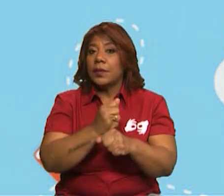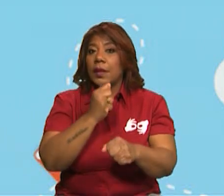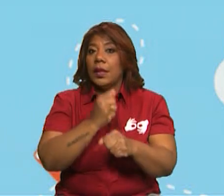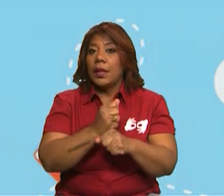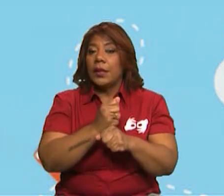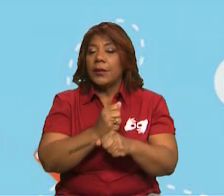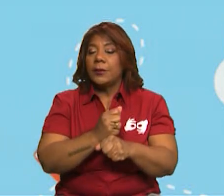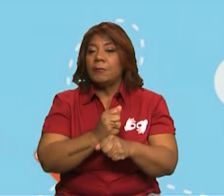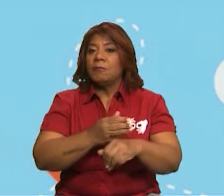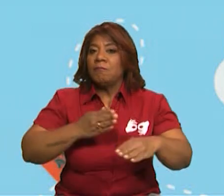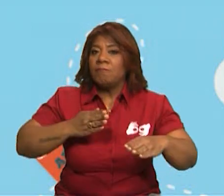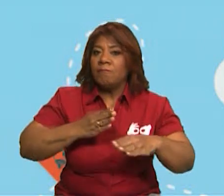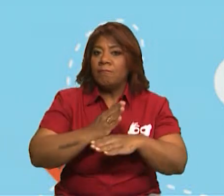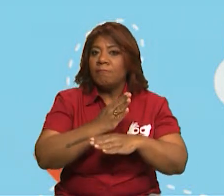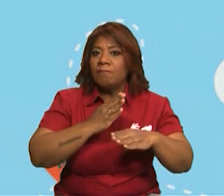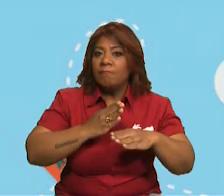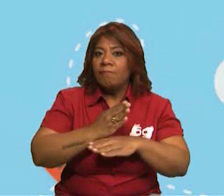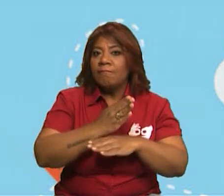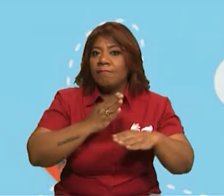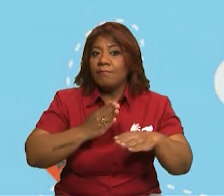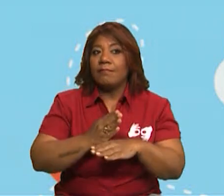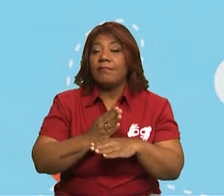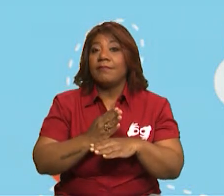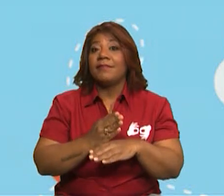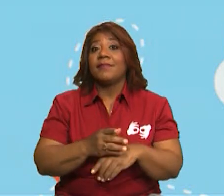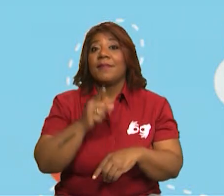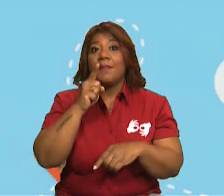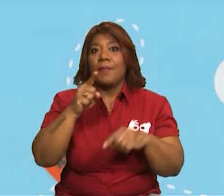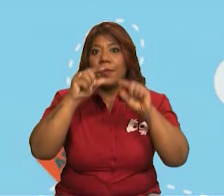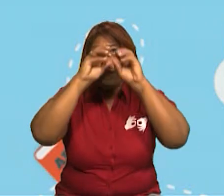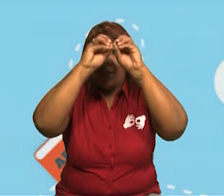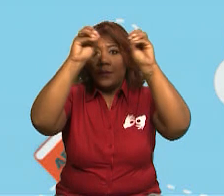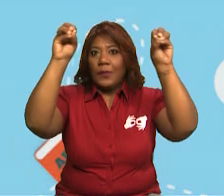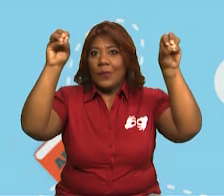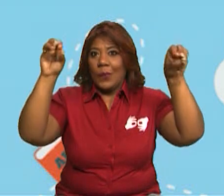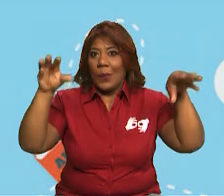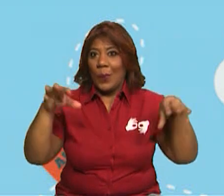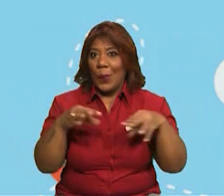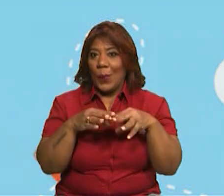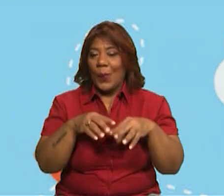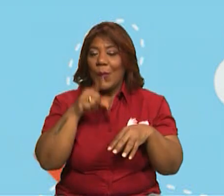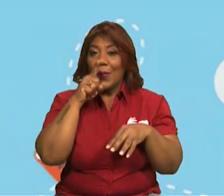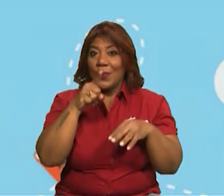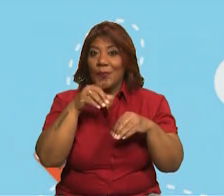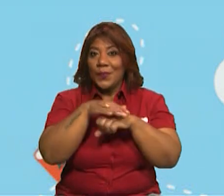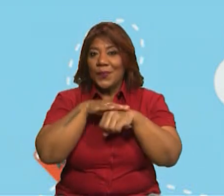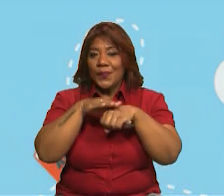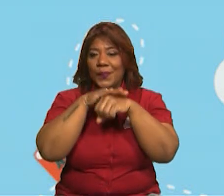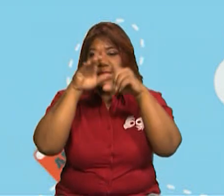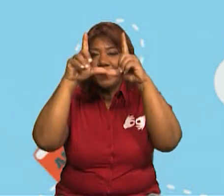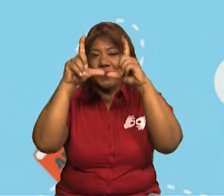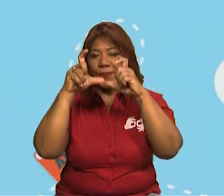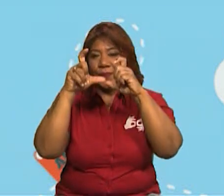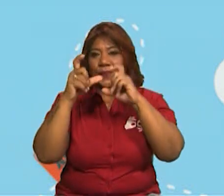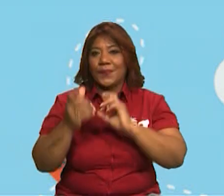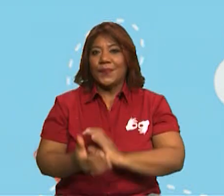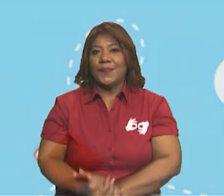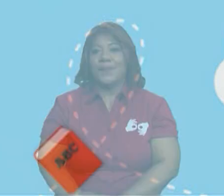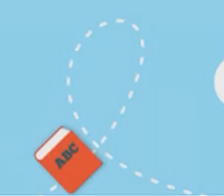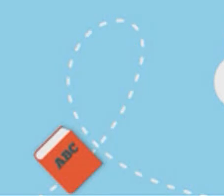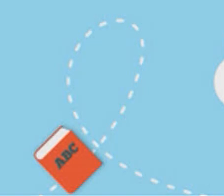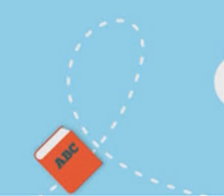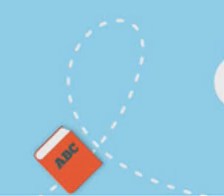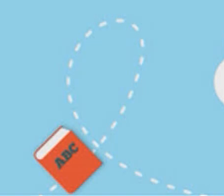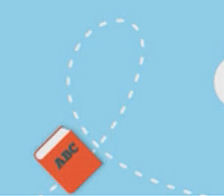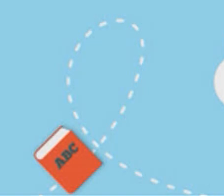Entonces, aquí tenemos un esquema al cual le deben tomar una captura de pantalla para ver las partes de la oración